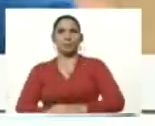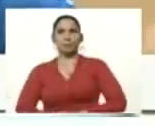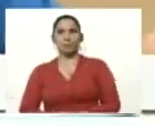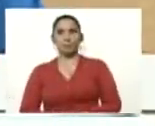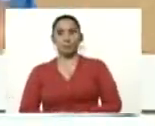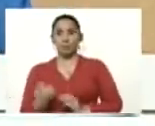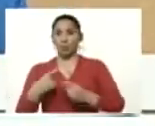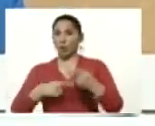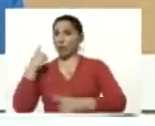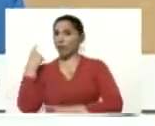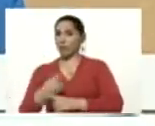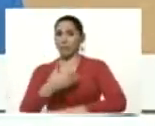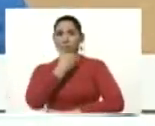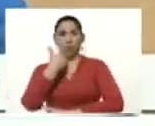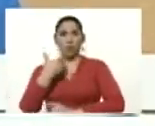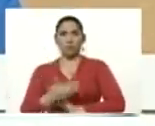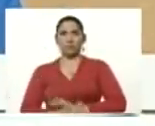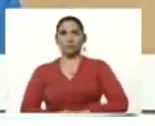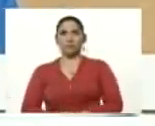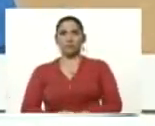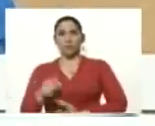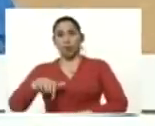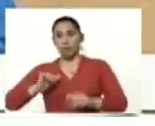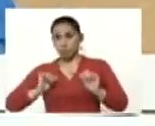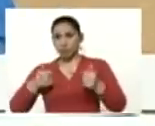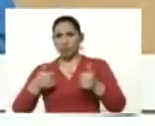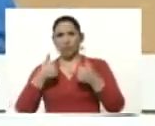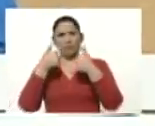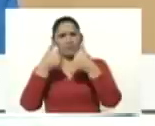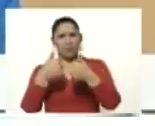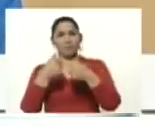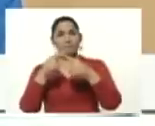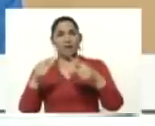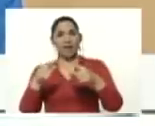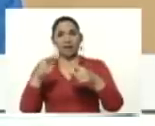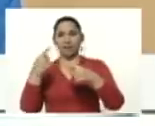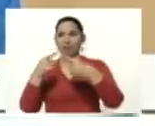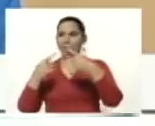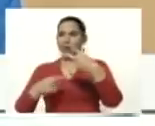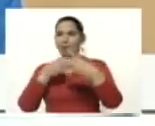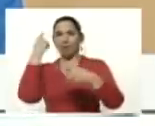Hay cosas que hay que mejorar. Hoy arrancamos bien, pero hay muchas cosas que mejorar.